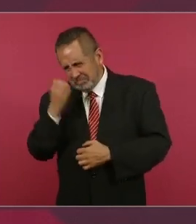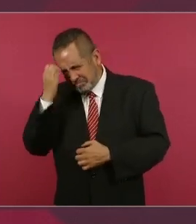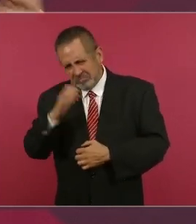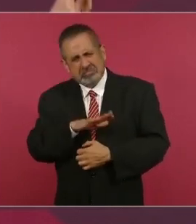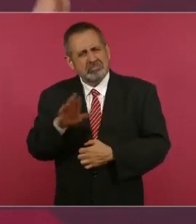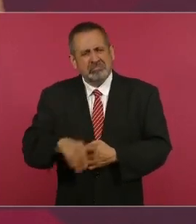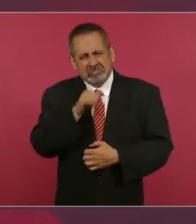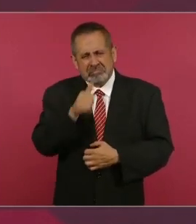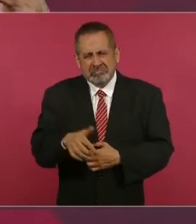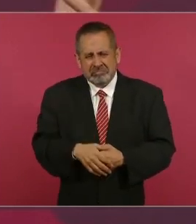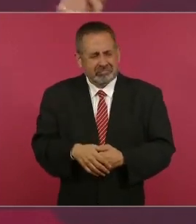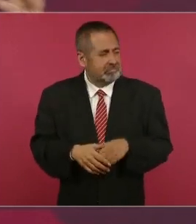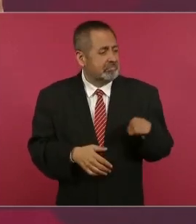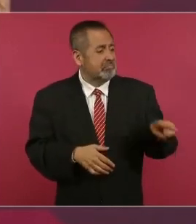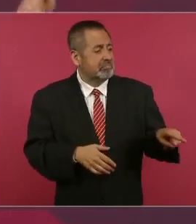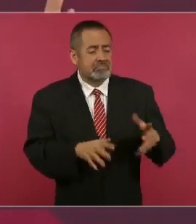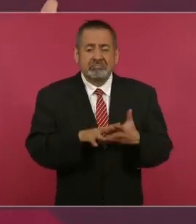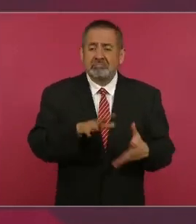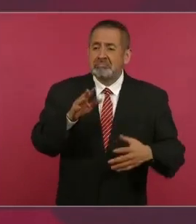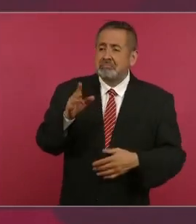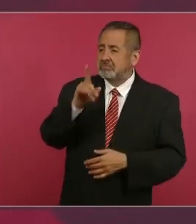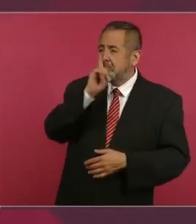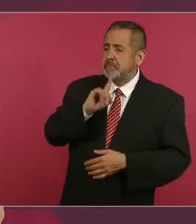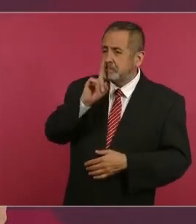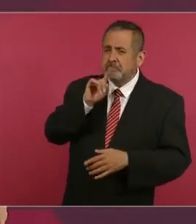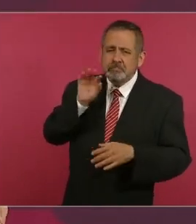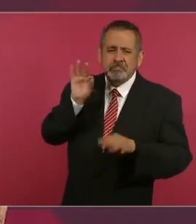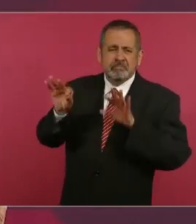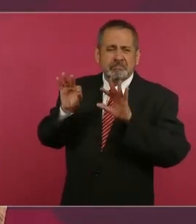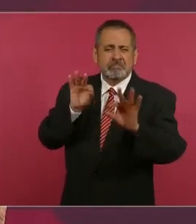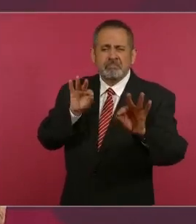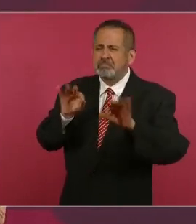De parte de la mayoría de los medios de información,